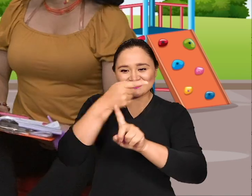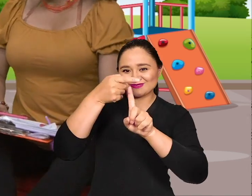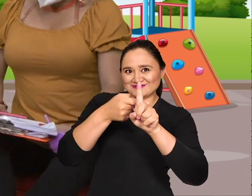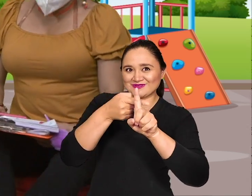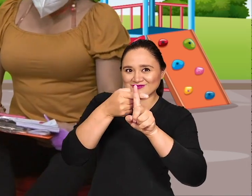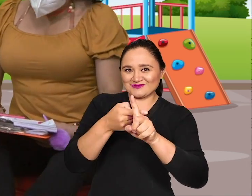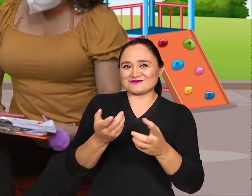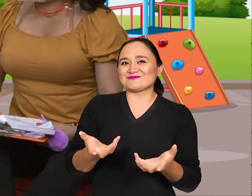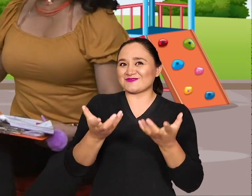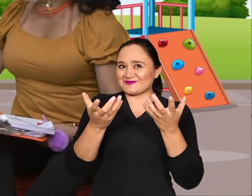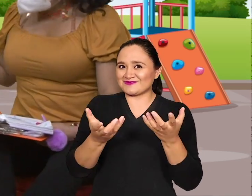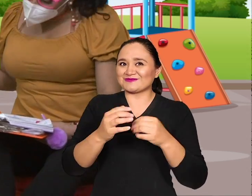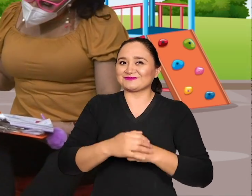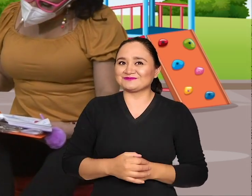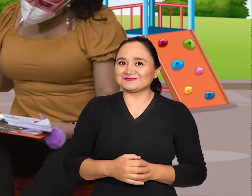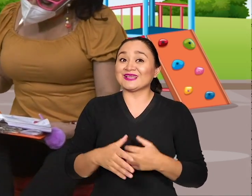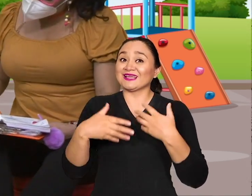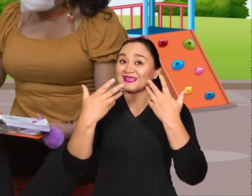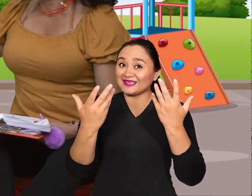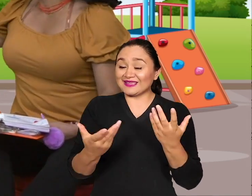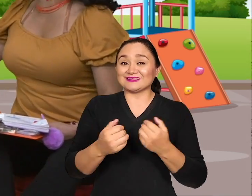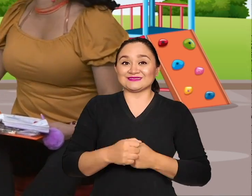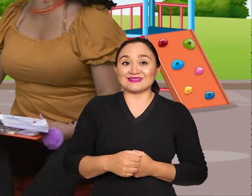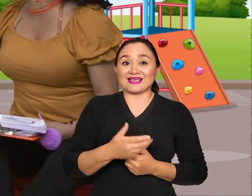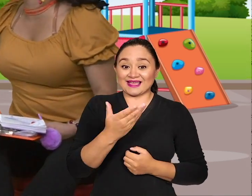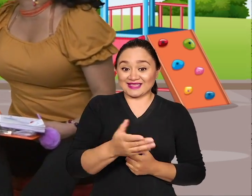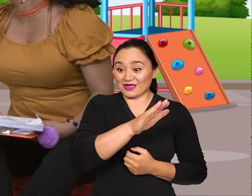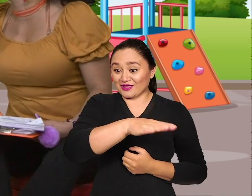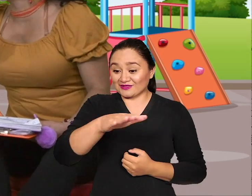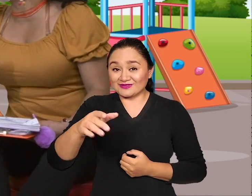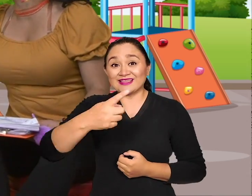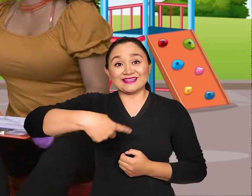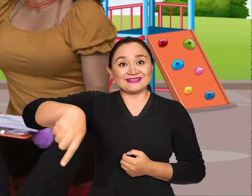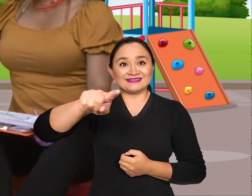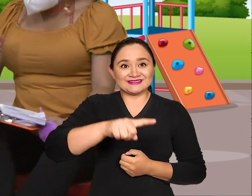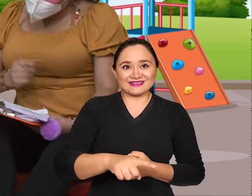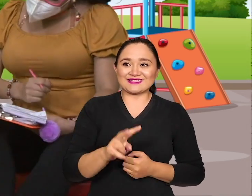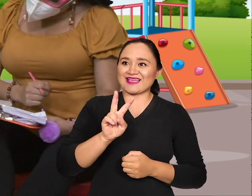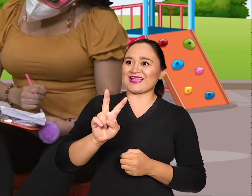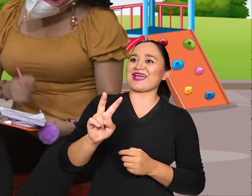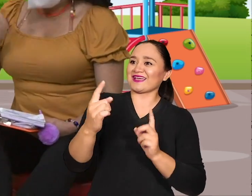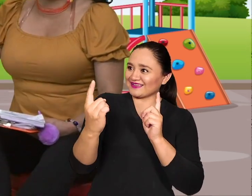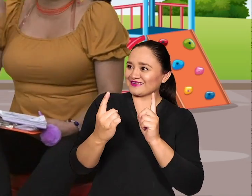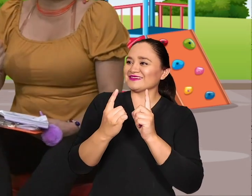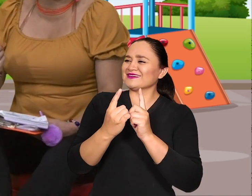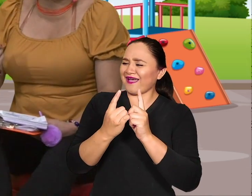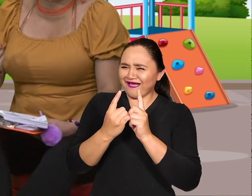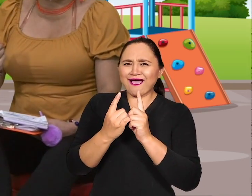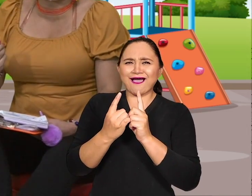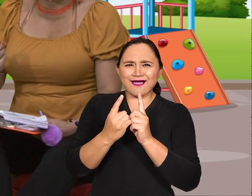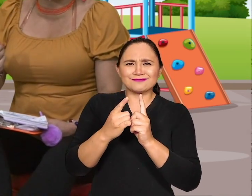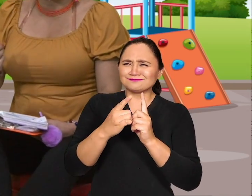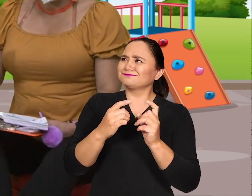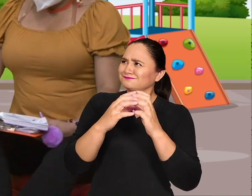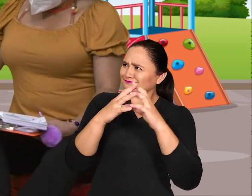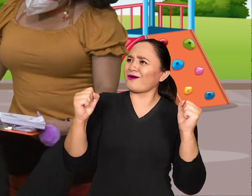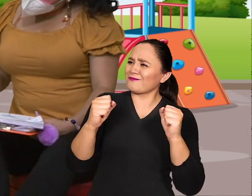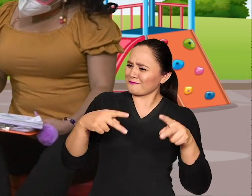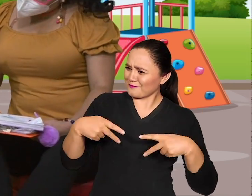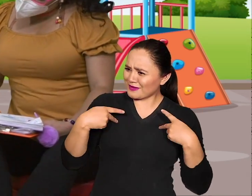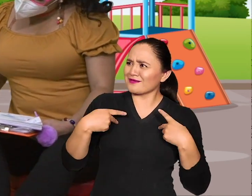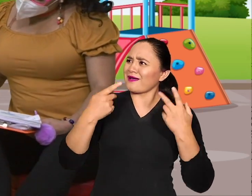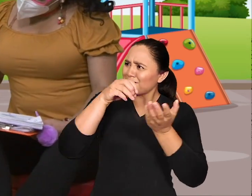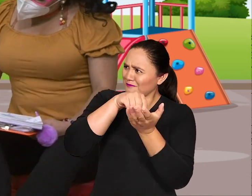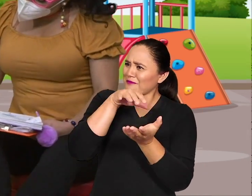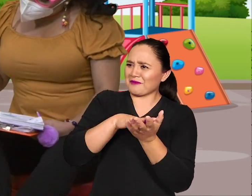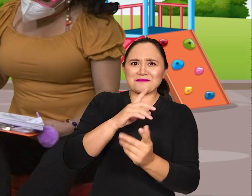volumen. Claro, así las y los estudiantes encuentran utilidad y significado en lo que están aprendiendo.